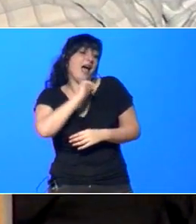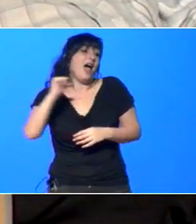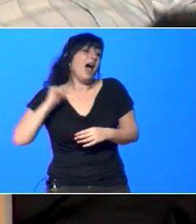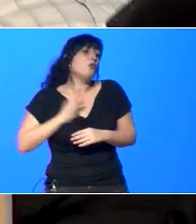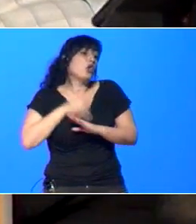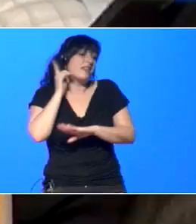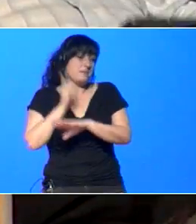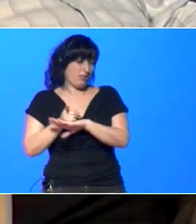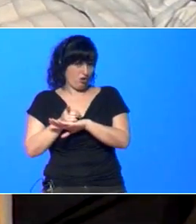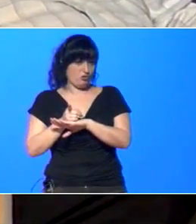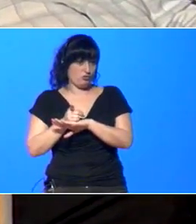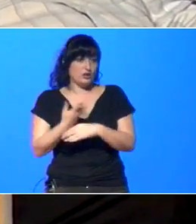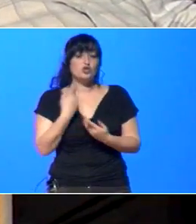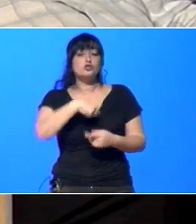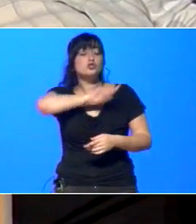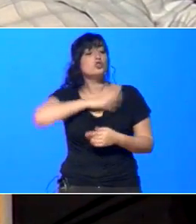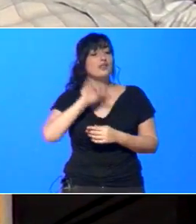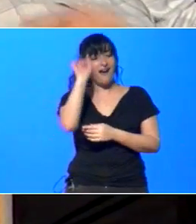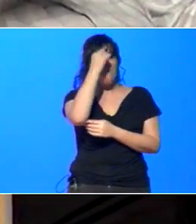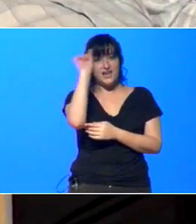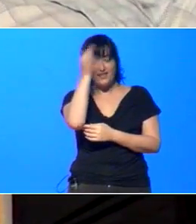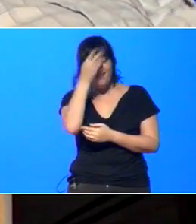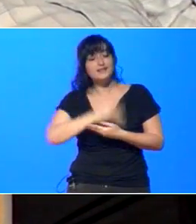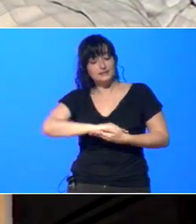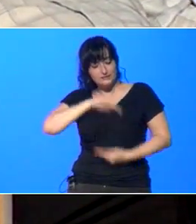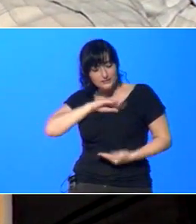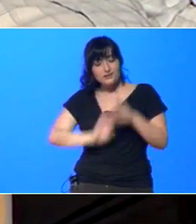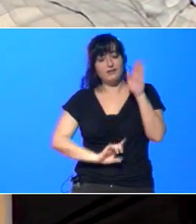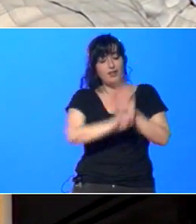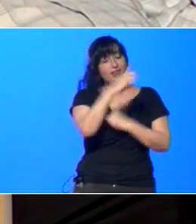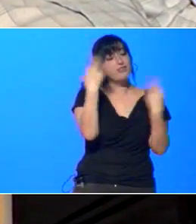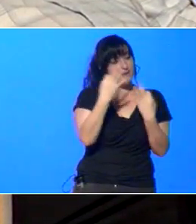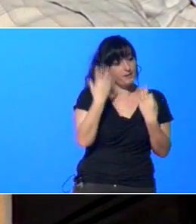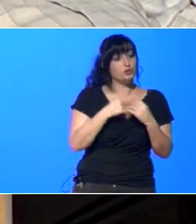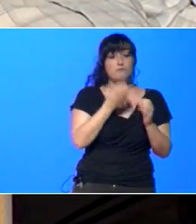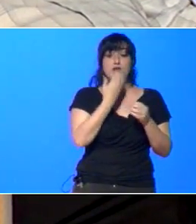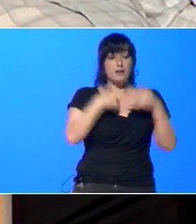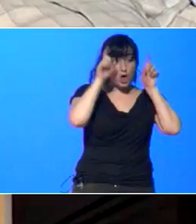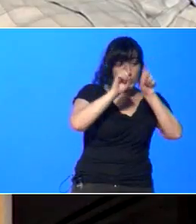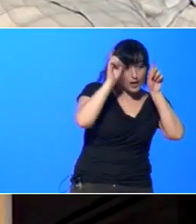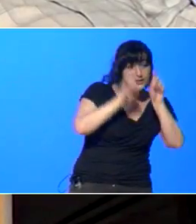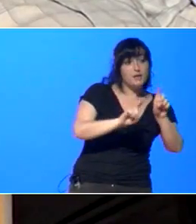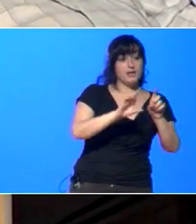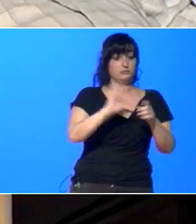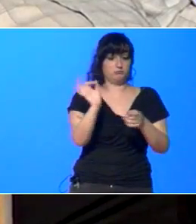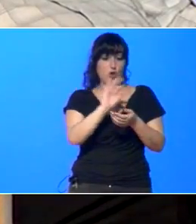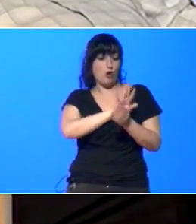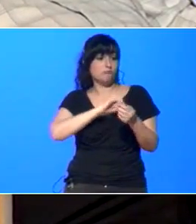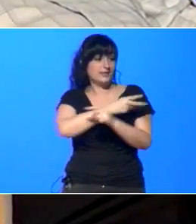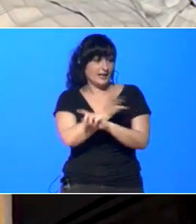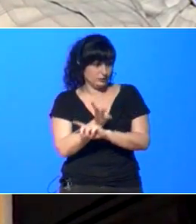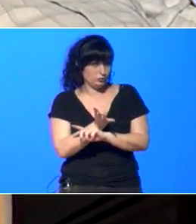tenemos que desarrollar las competencias, tanto las básicas, las disciplinares, como las transversales. Y ahí, ¿cómo podemos hacer